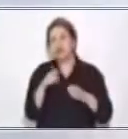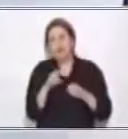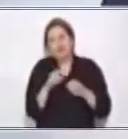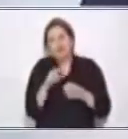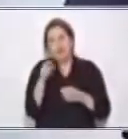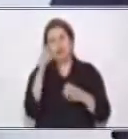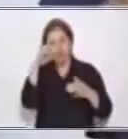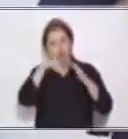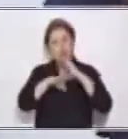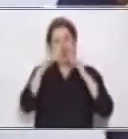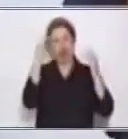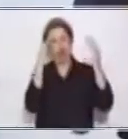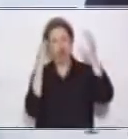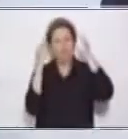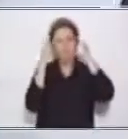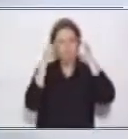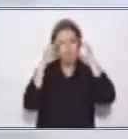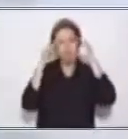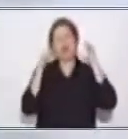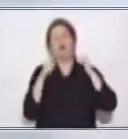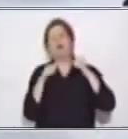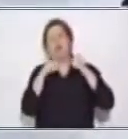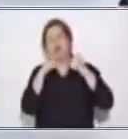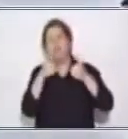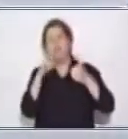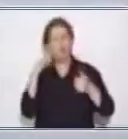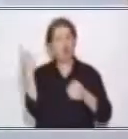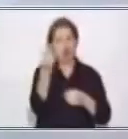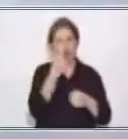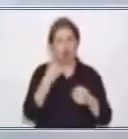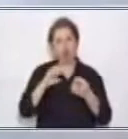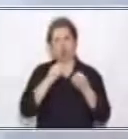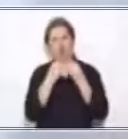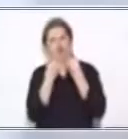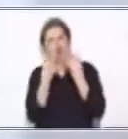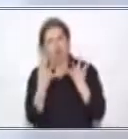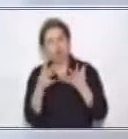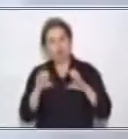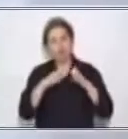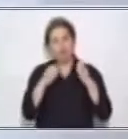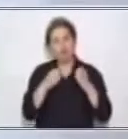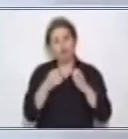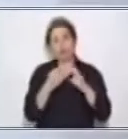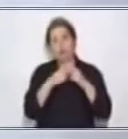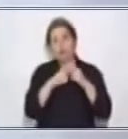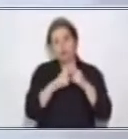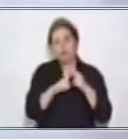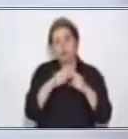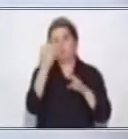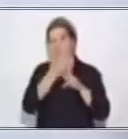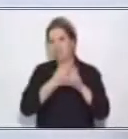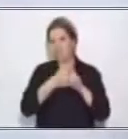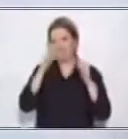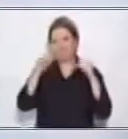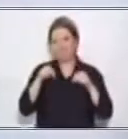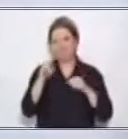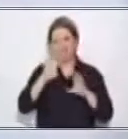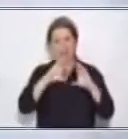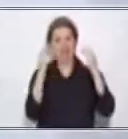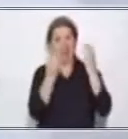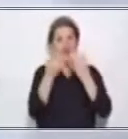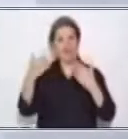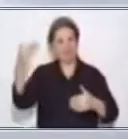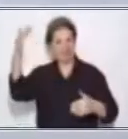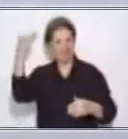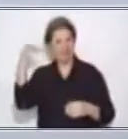números en nuestra cabeza, vamos a empezar con los problemas de hoy. La clase anterior hablamos acerca de